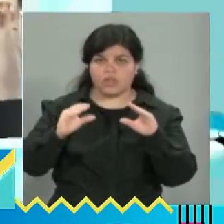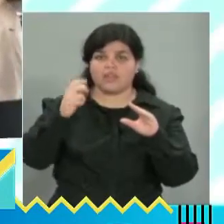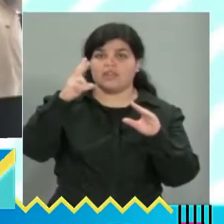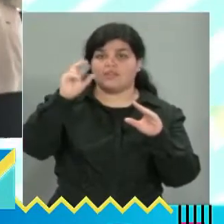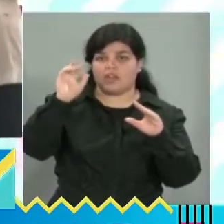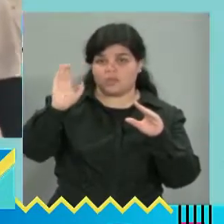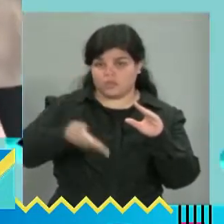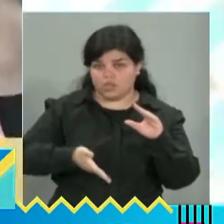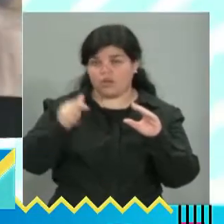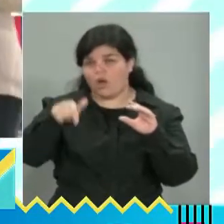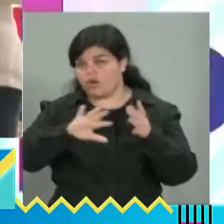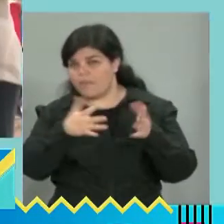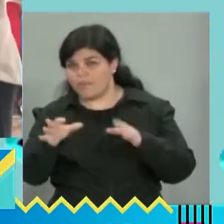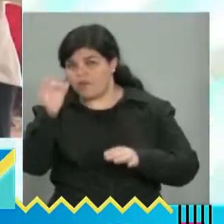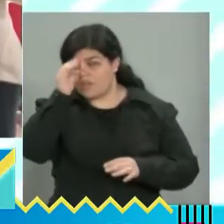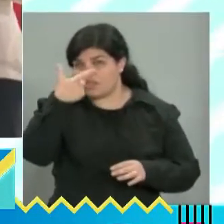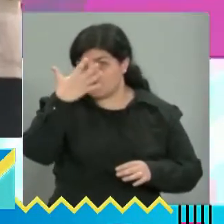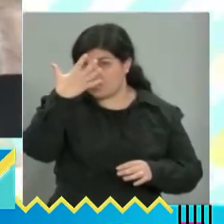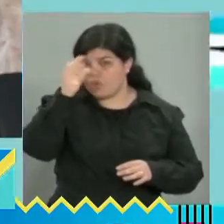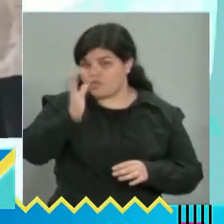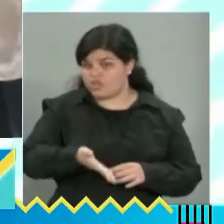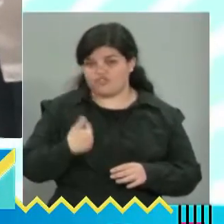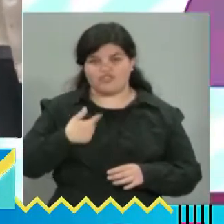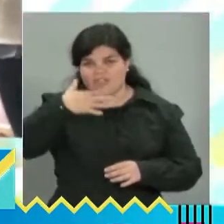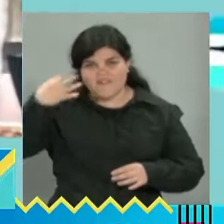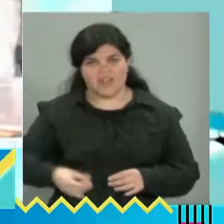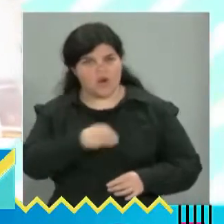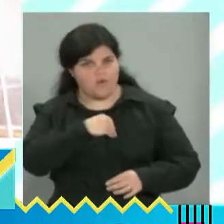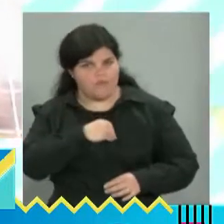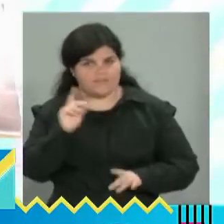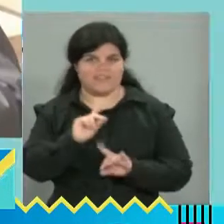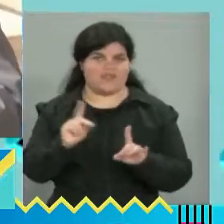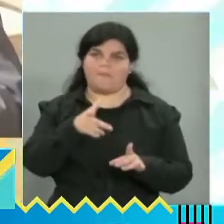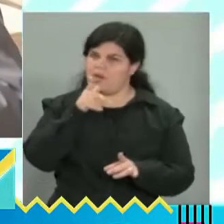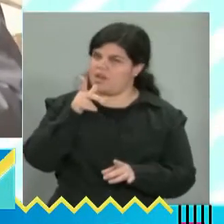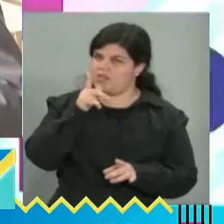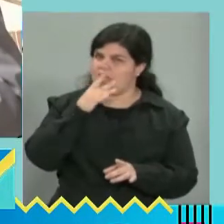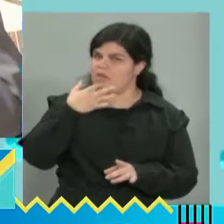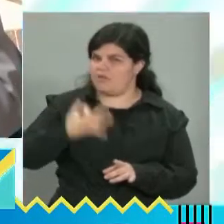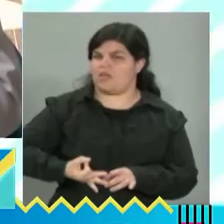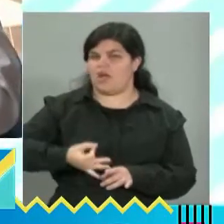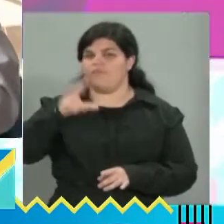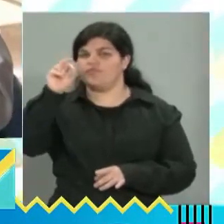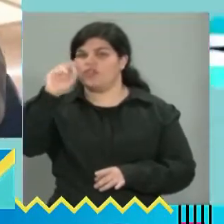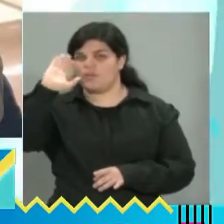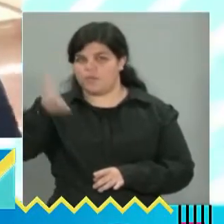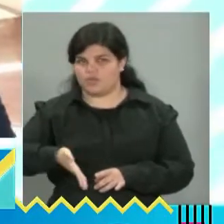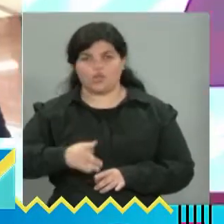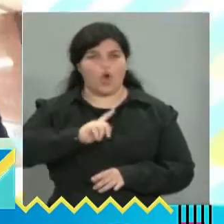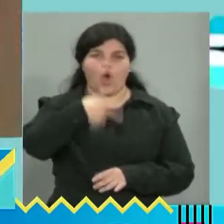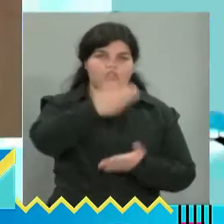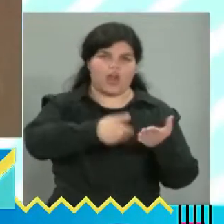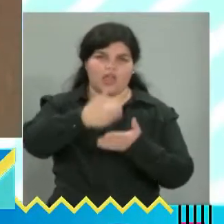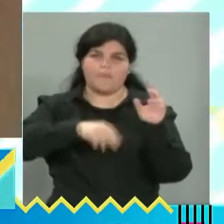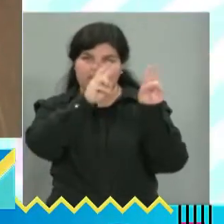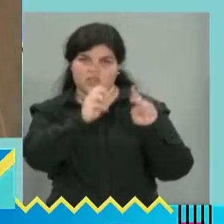supuestamente bajó al 25%, que yo personalmente no lo creo. Creo que está en el orden del 30%, porque hay otros estudios más chicos que reflejan ese